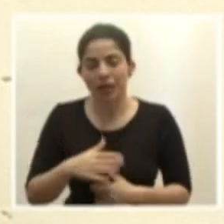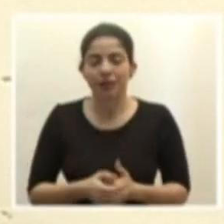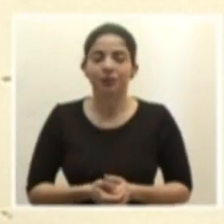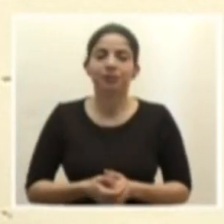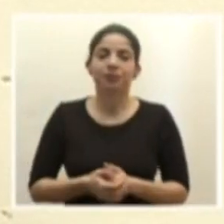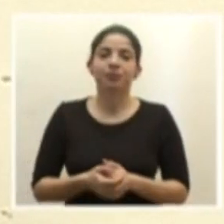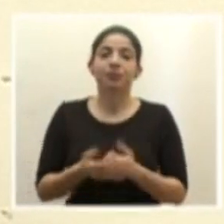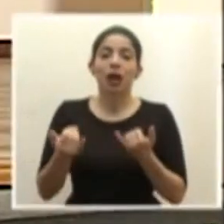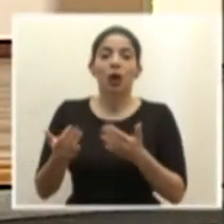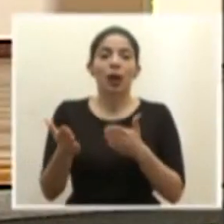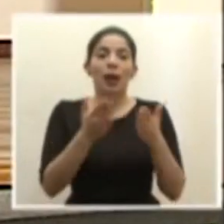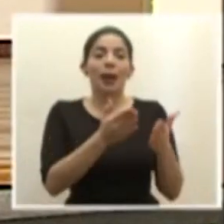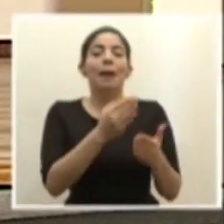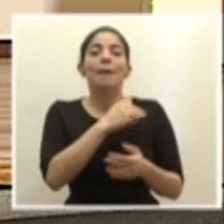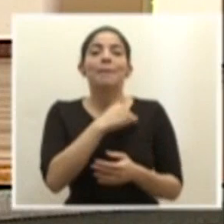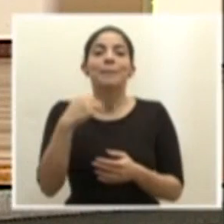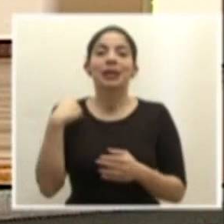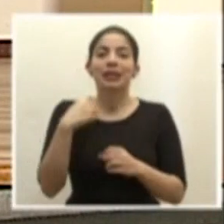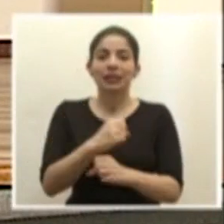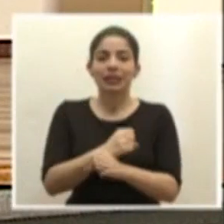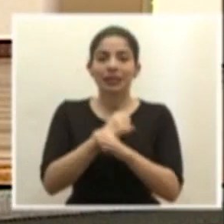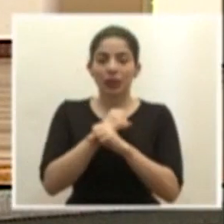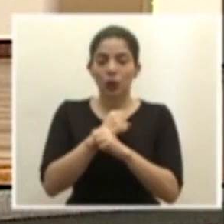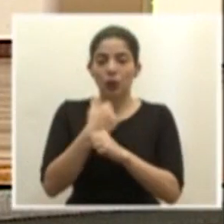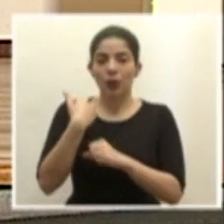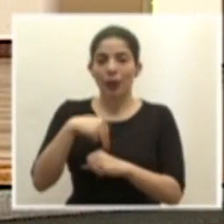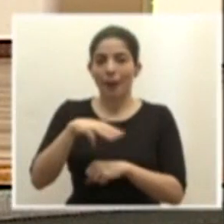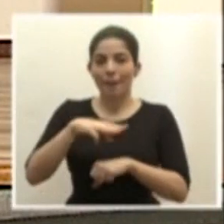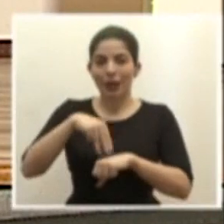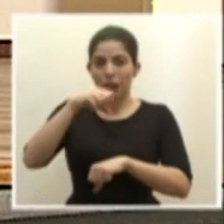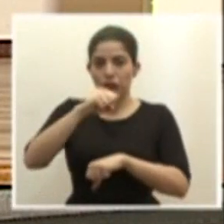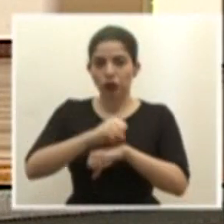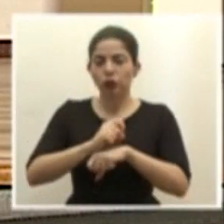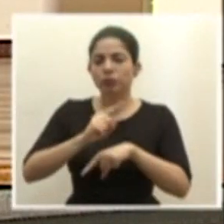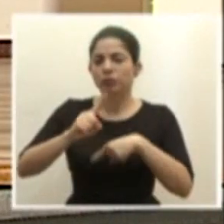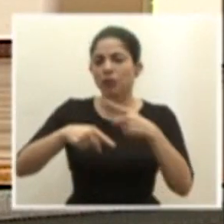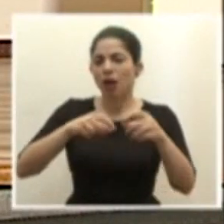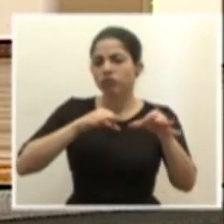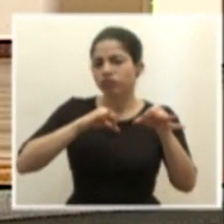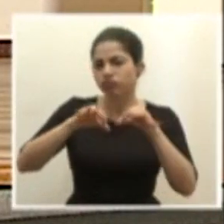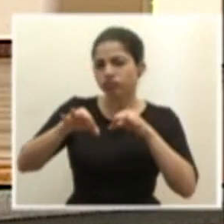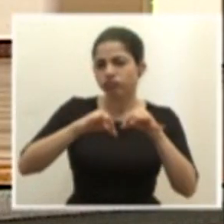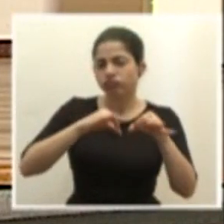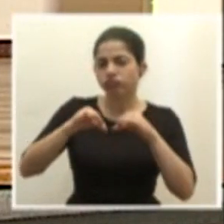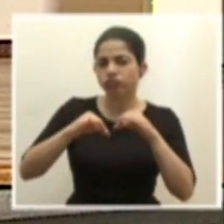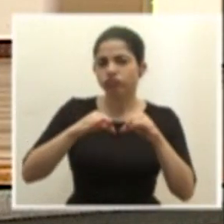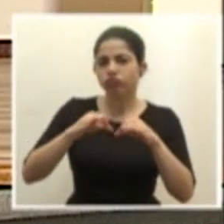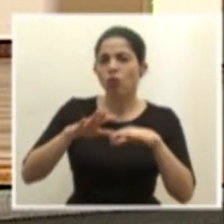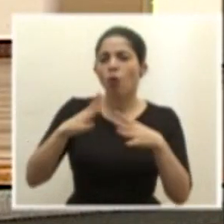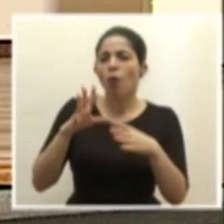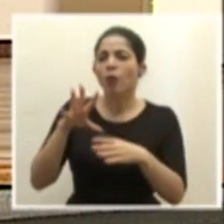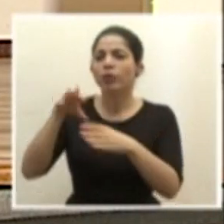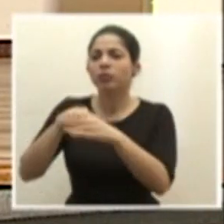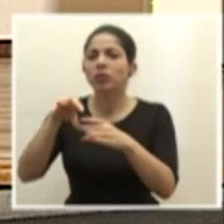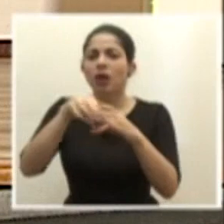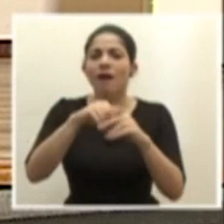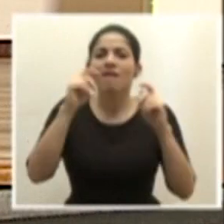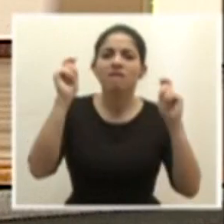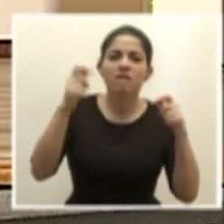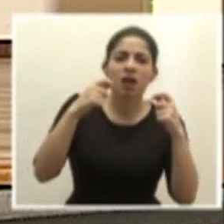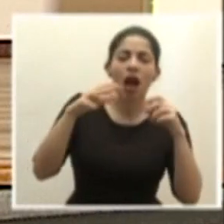Cedemos el uso de la palabra al ministro de Seguridad, el señor Michael Soto, quien detallará sobre la intervención en fiestas y actividades